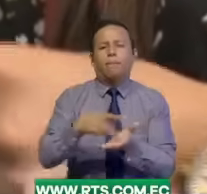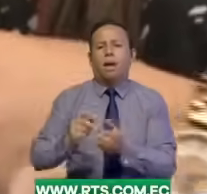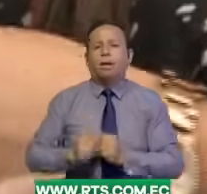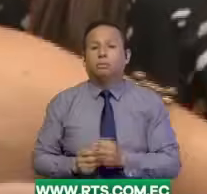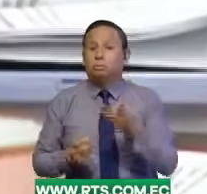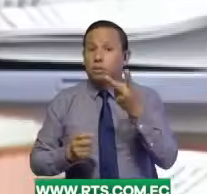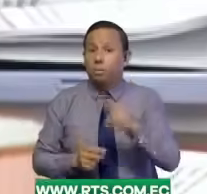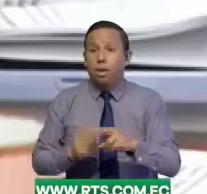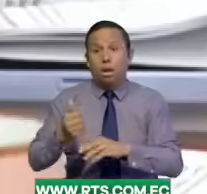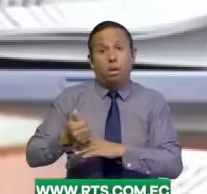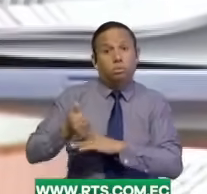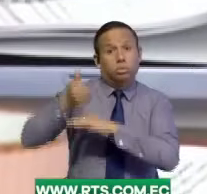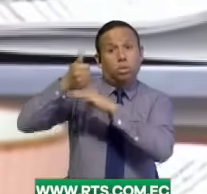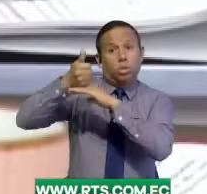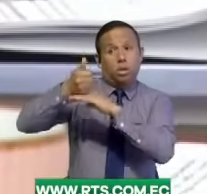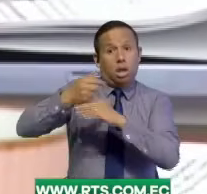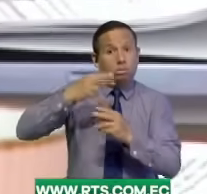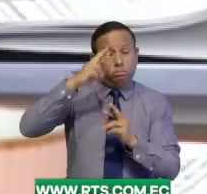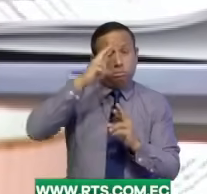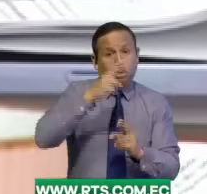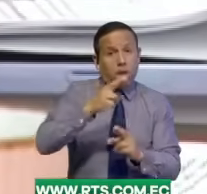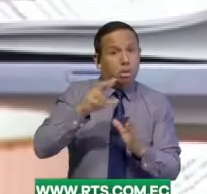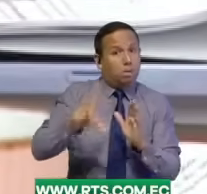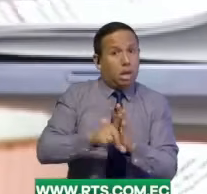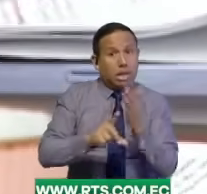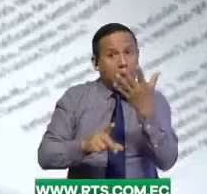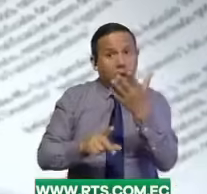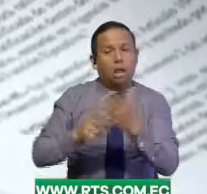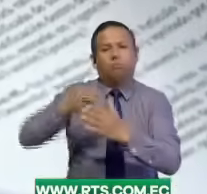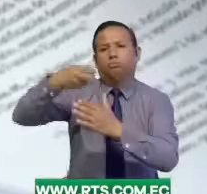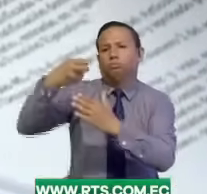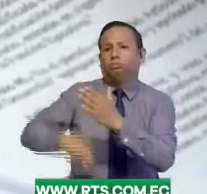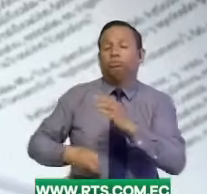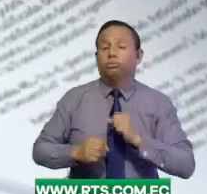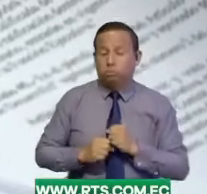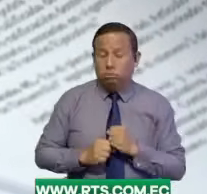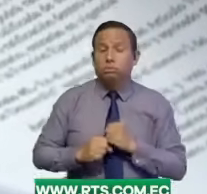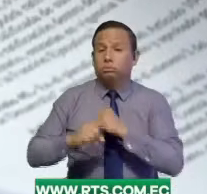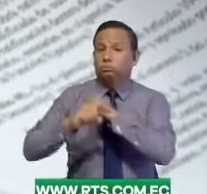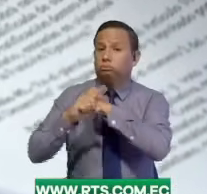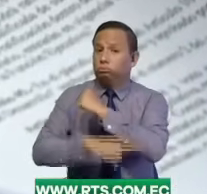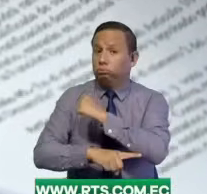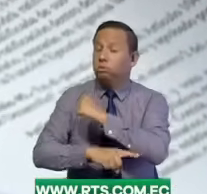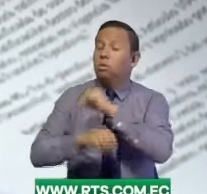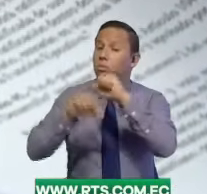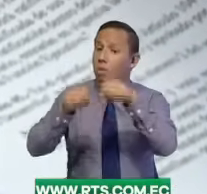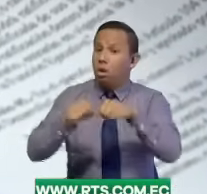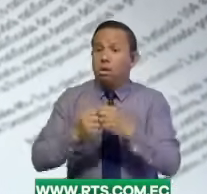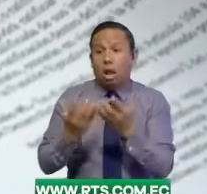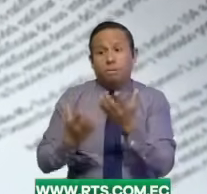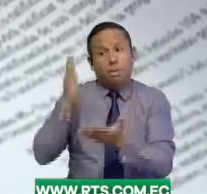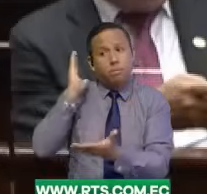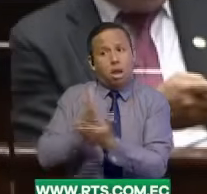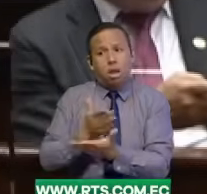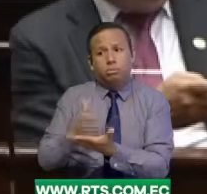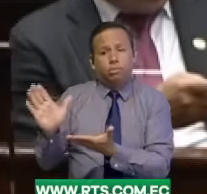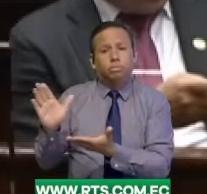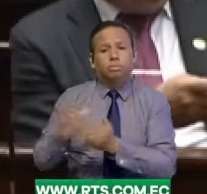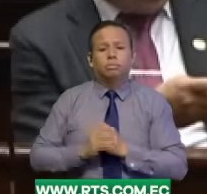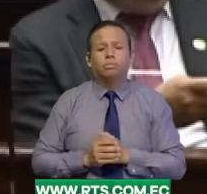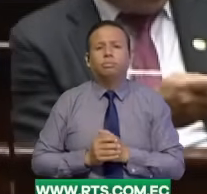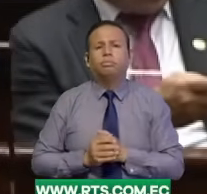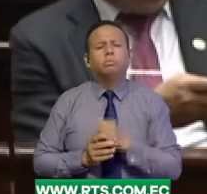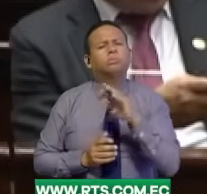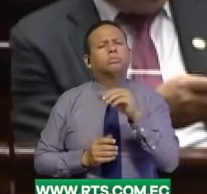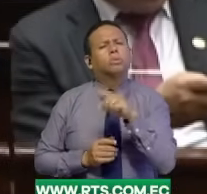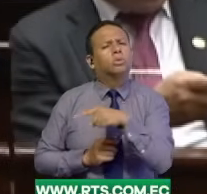las autoridades que incumplan con lo dispuesto en la ley. Estas incluso podrían derivar en la destitución. ¿Cuánto tiene el